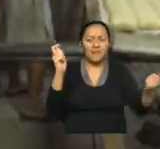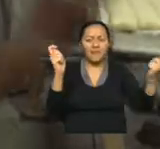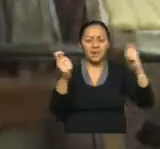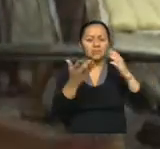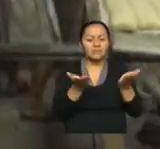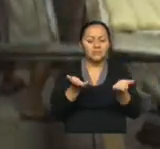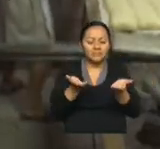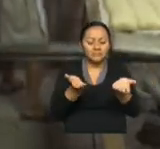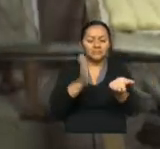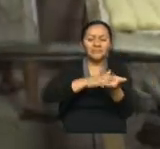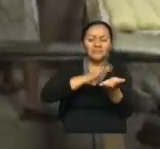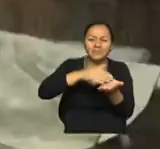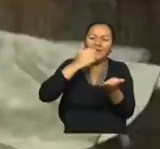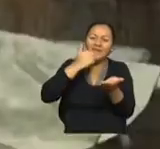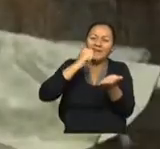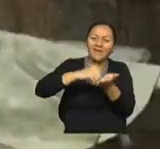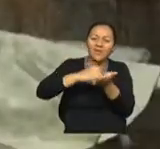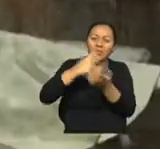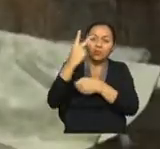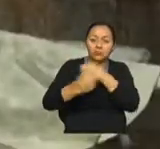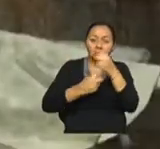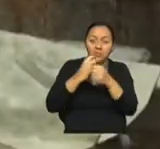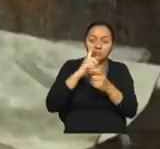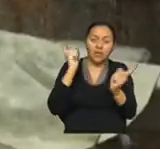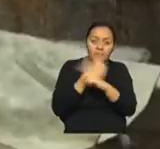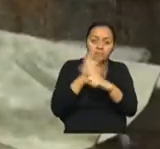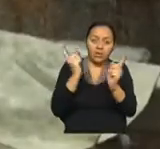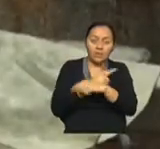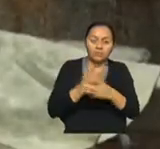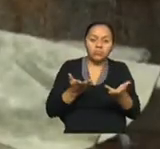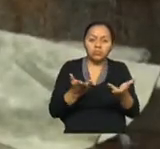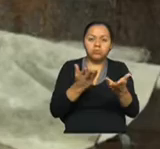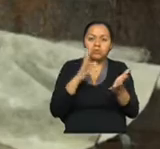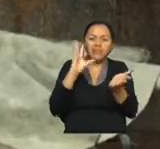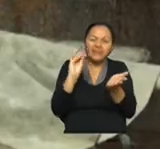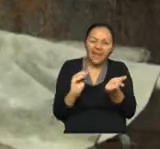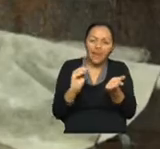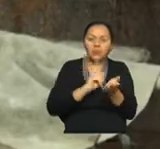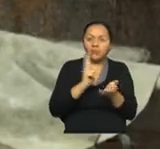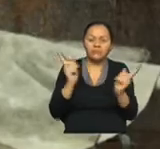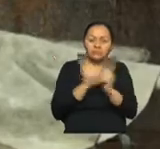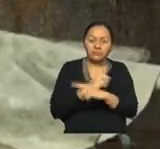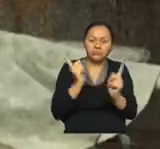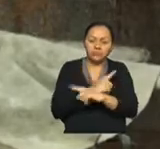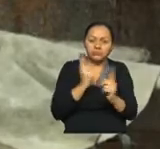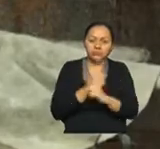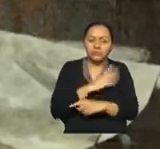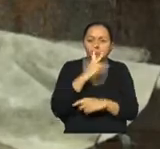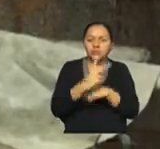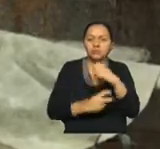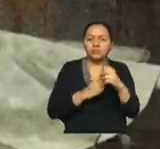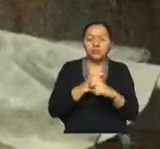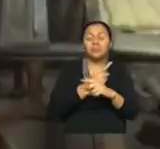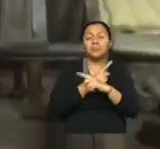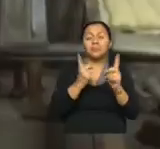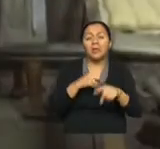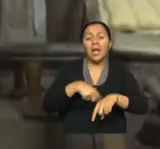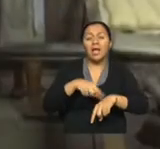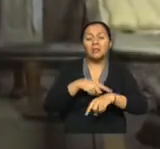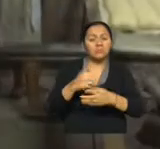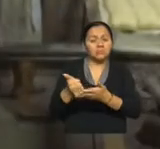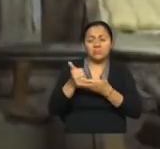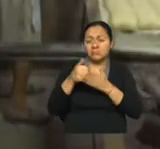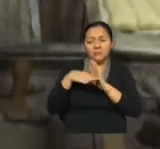eso hay que renovar las latas cada 2 años, 3 años, porque en el horno se queman, se ponen negras por las grasas. Yo tengo tantos años en la pandemia, ningún banco me ha